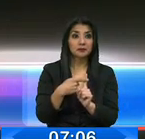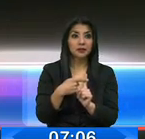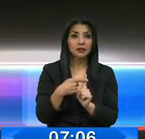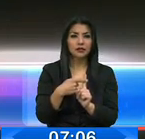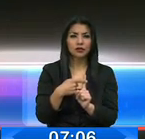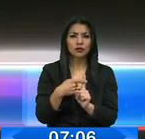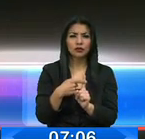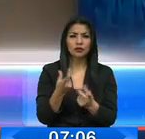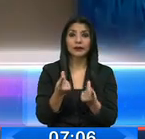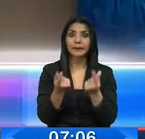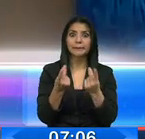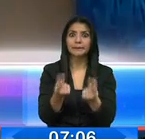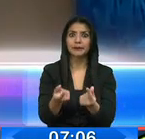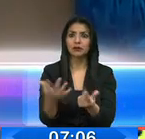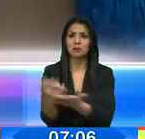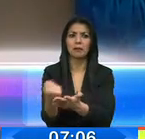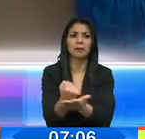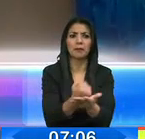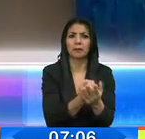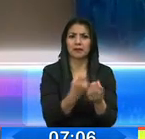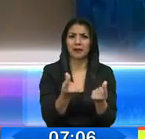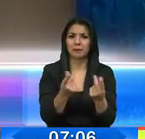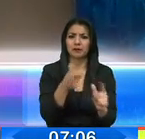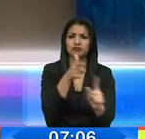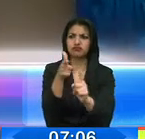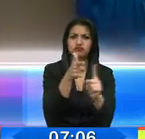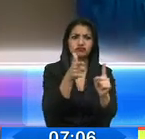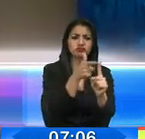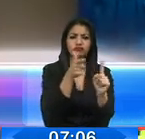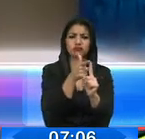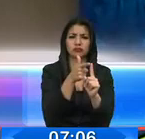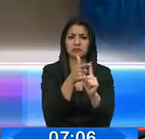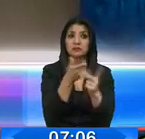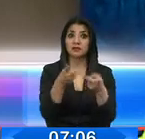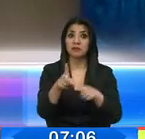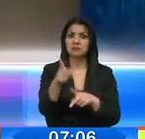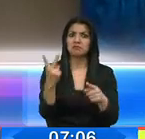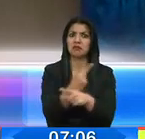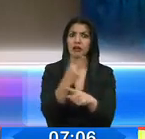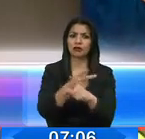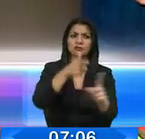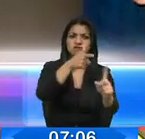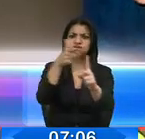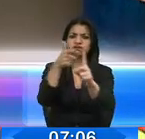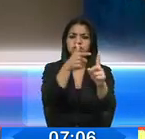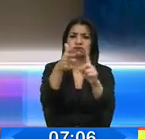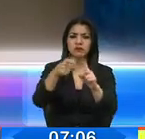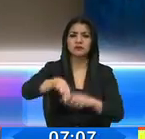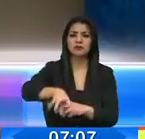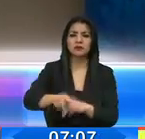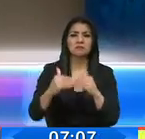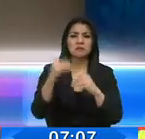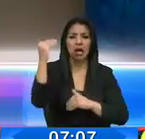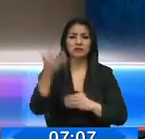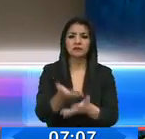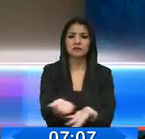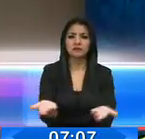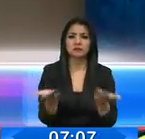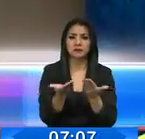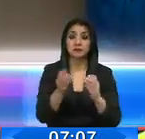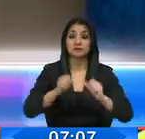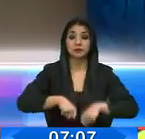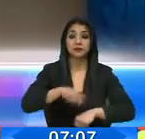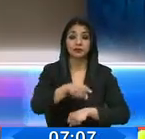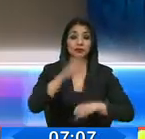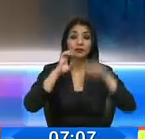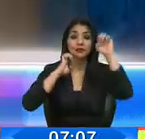una actividad rápida, un asalto de manera violenta en el cual se sustraerse la mayor cantidad de objetos